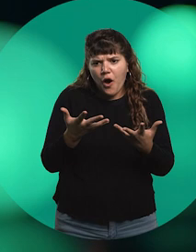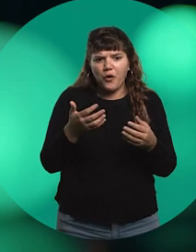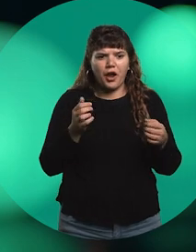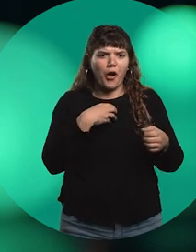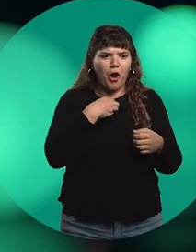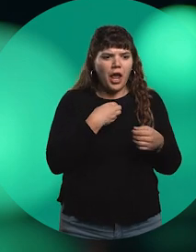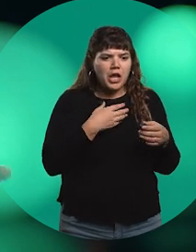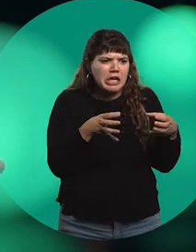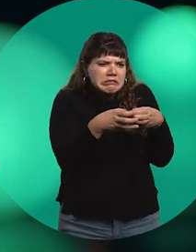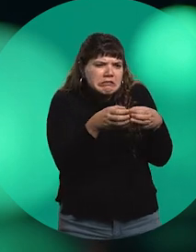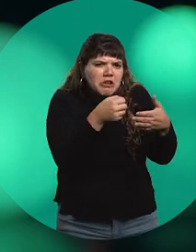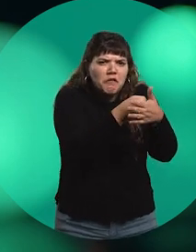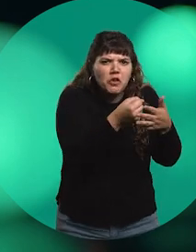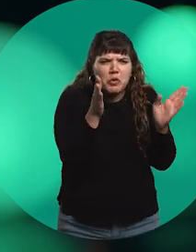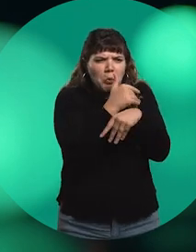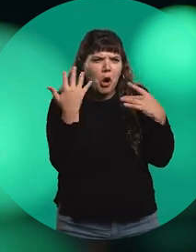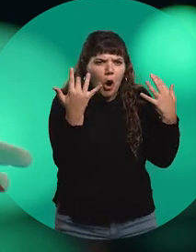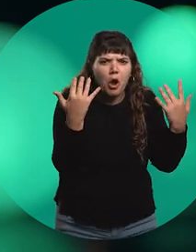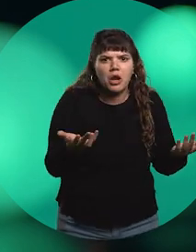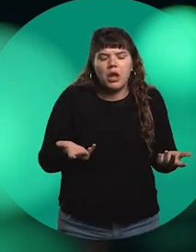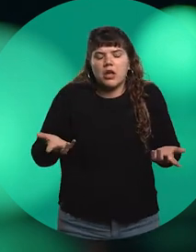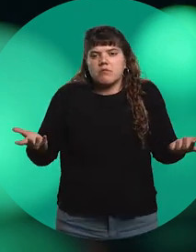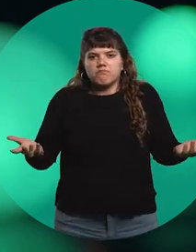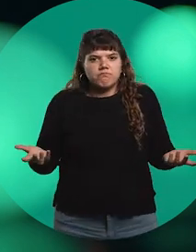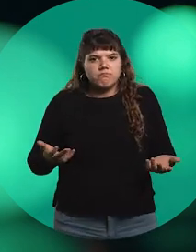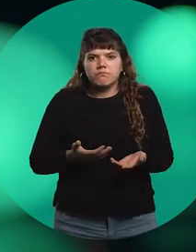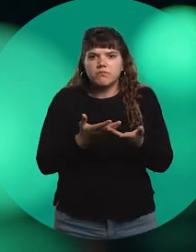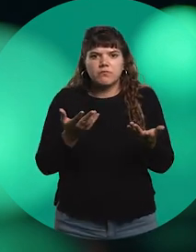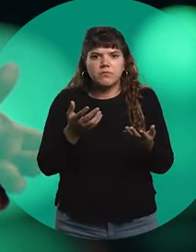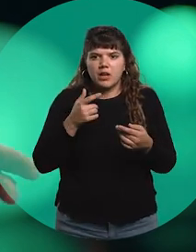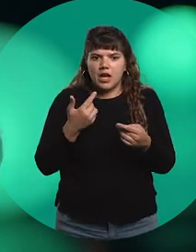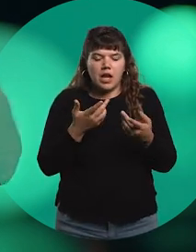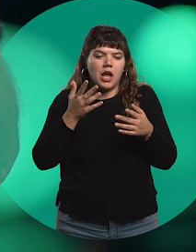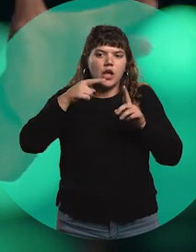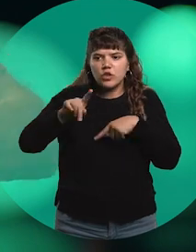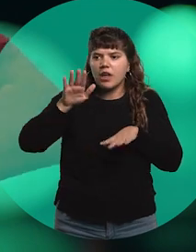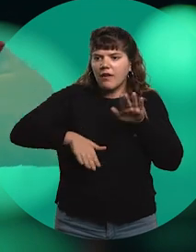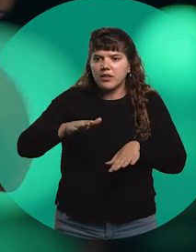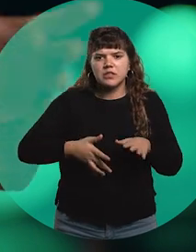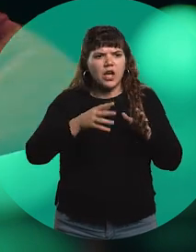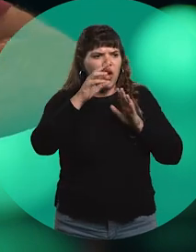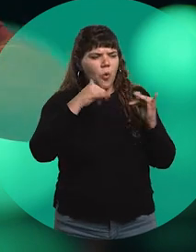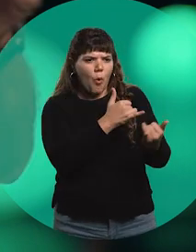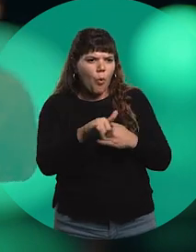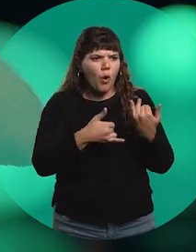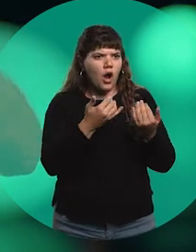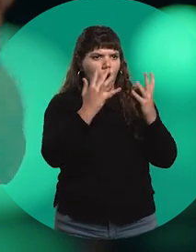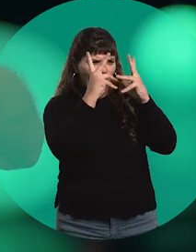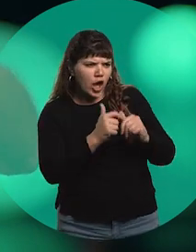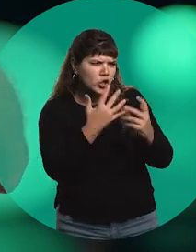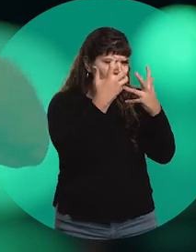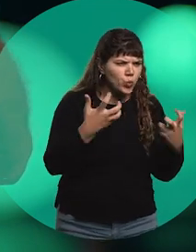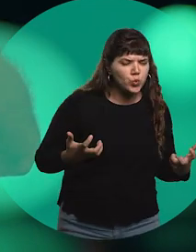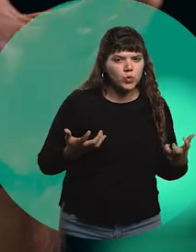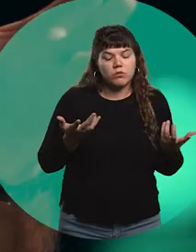chiquitito, y bueno, y no se puede correr en el recreo, sonaba la campanilla. Y si lo reglamentamos, bueno, ponemos unos juegos organizados, estructurados, bueno,